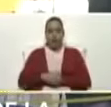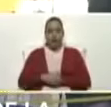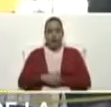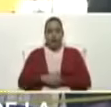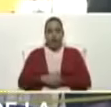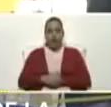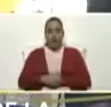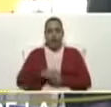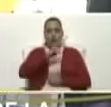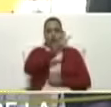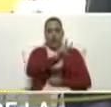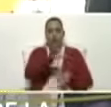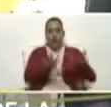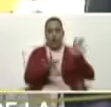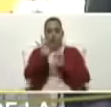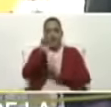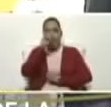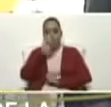213 años después,